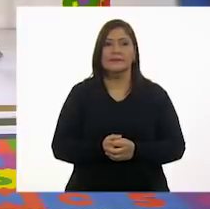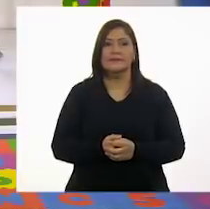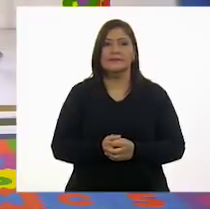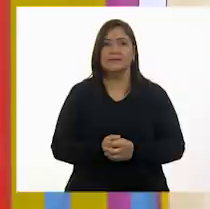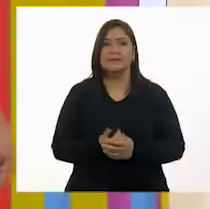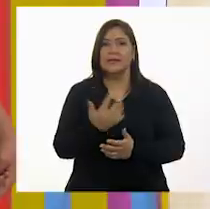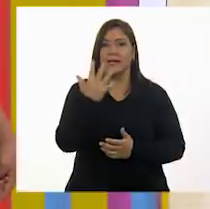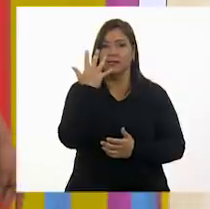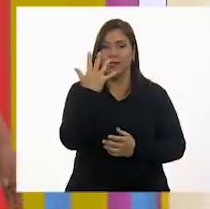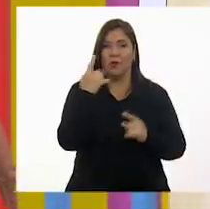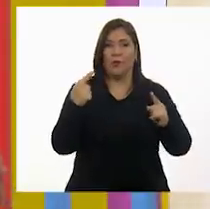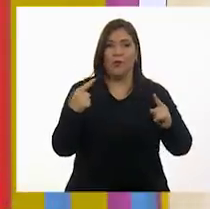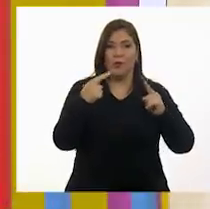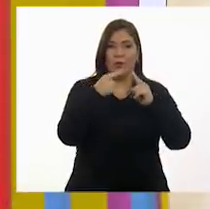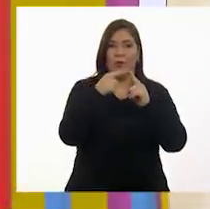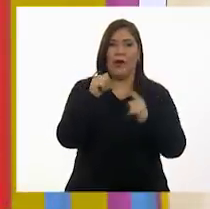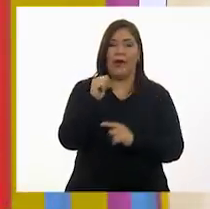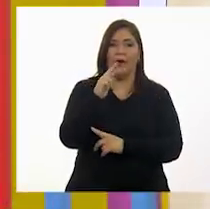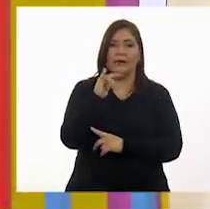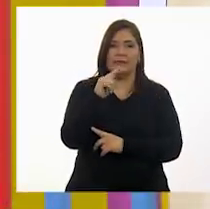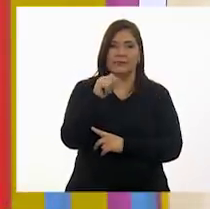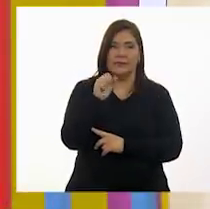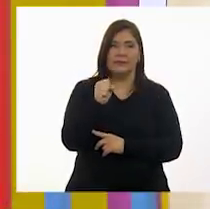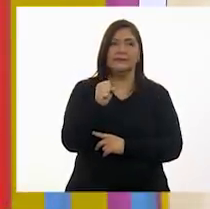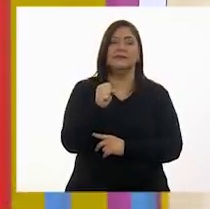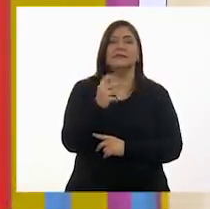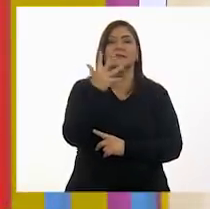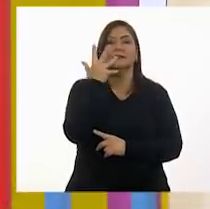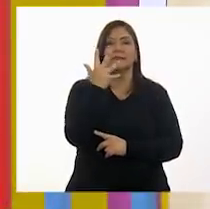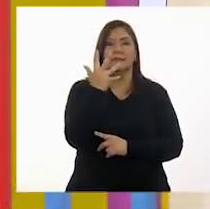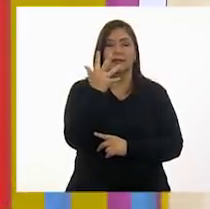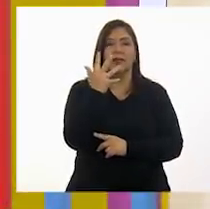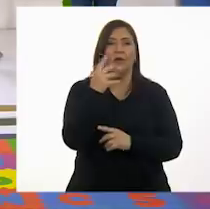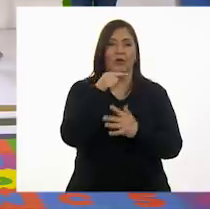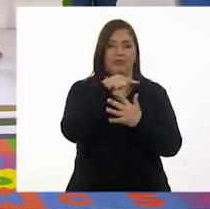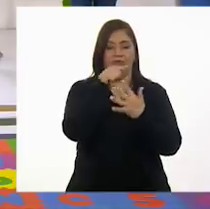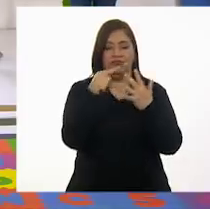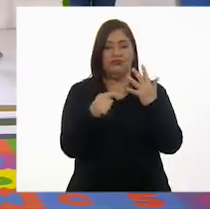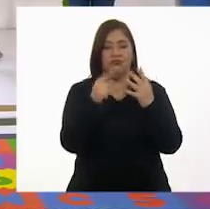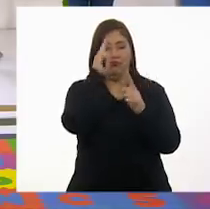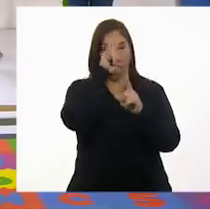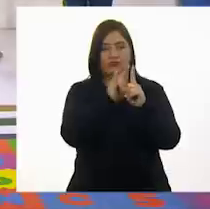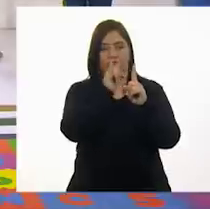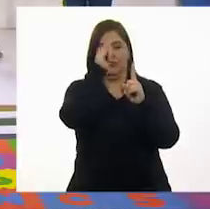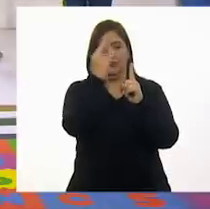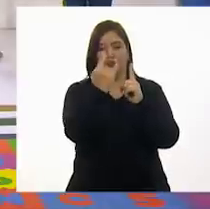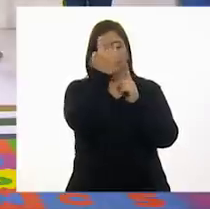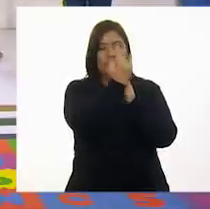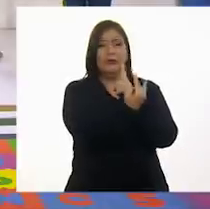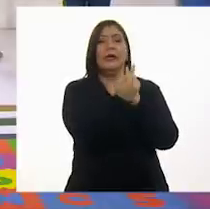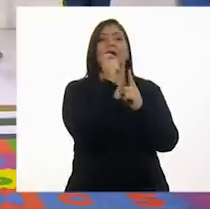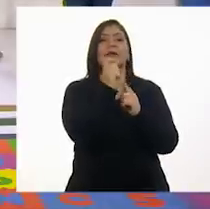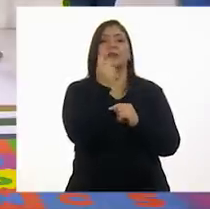sus cinco aristas y sus dos bases. Muy bien. Así es, ahí está. Es, ahí está.